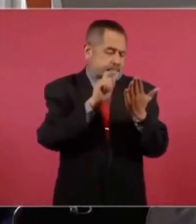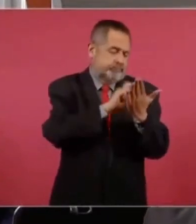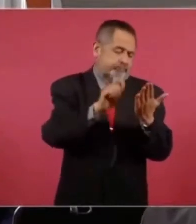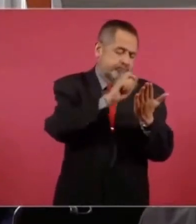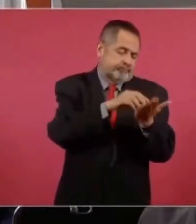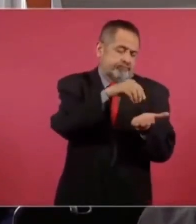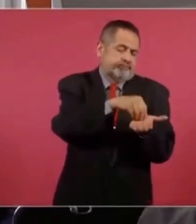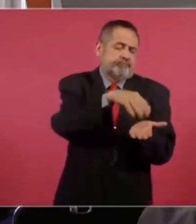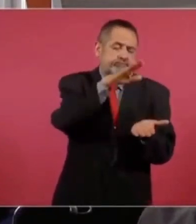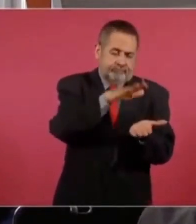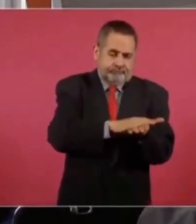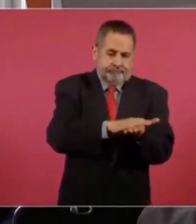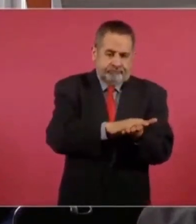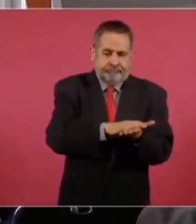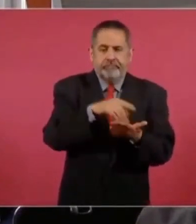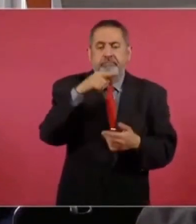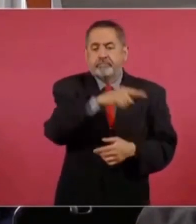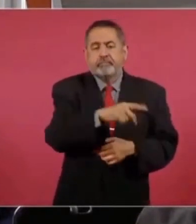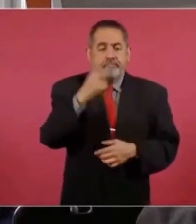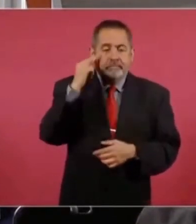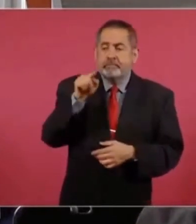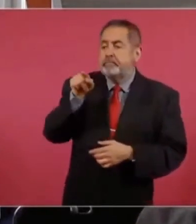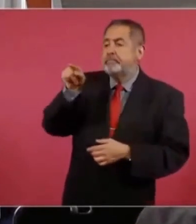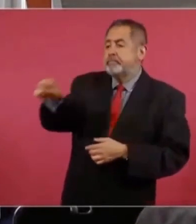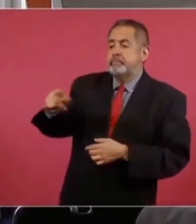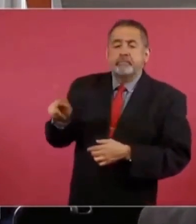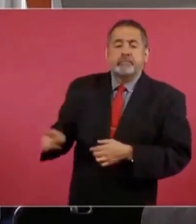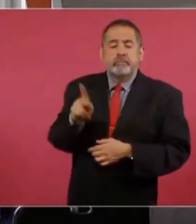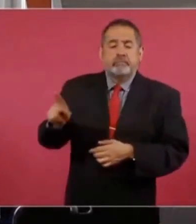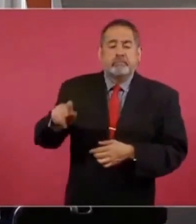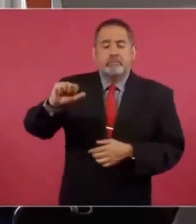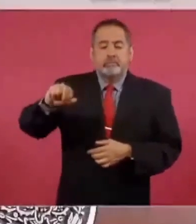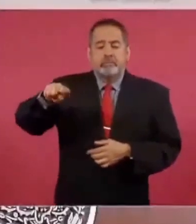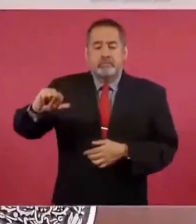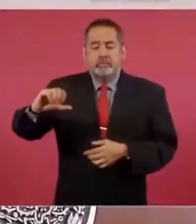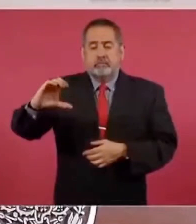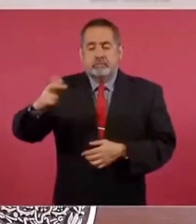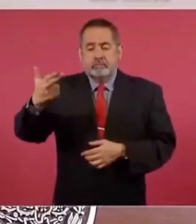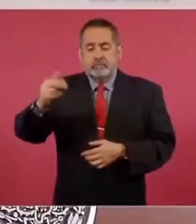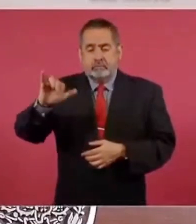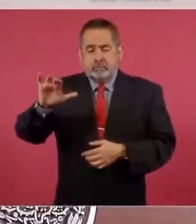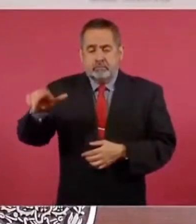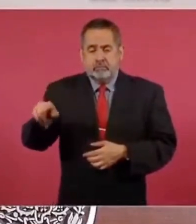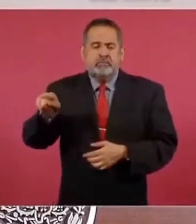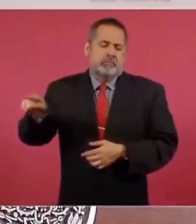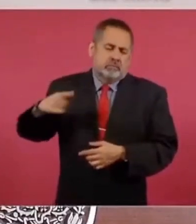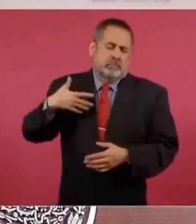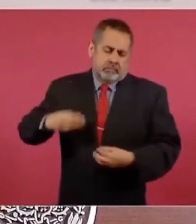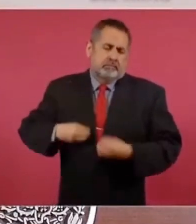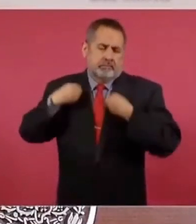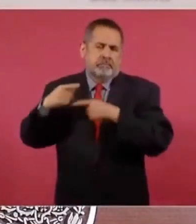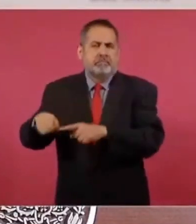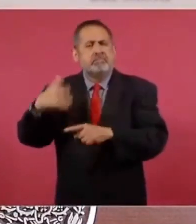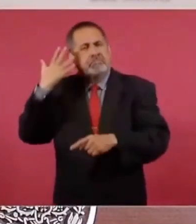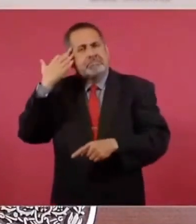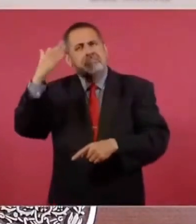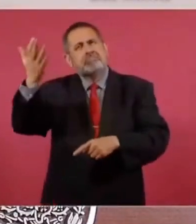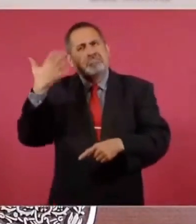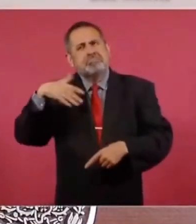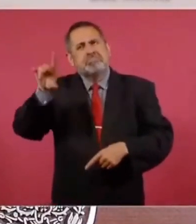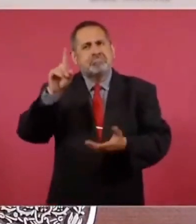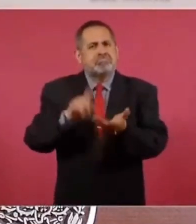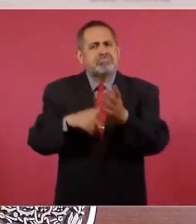testimonio de su viaje a Nacajuca, ahí es donde estaba yo. Esto fue como en 1980.